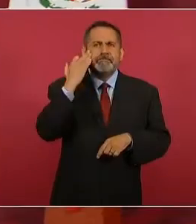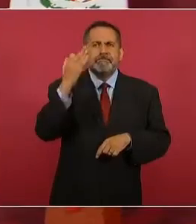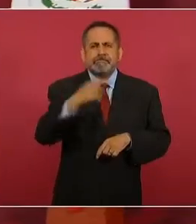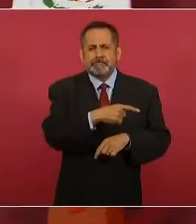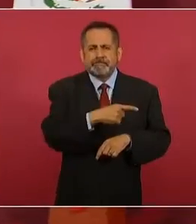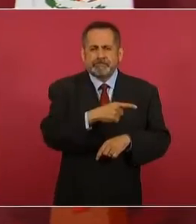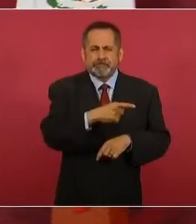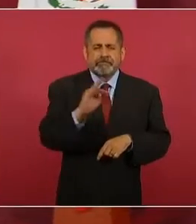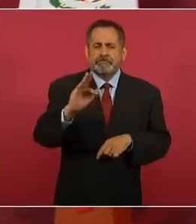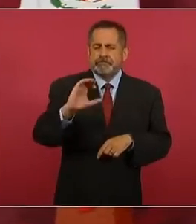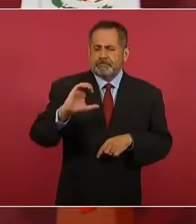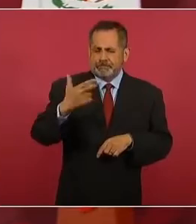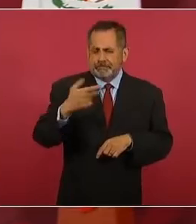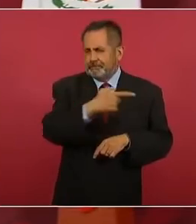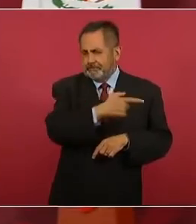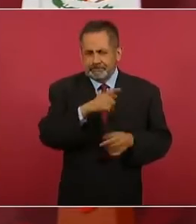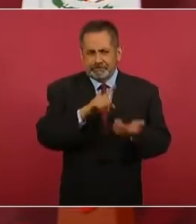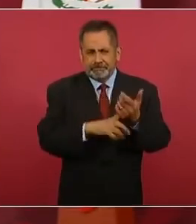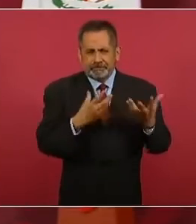Calderón,